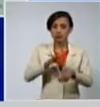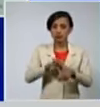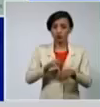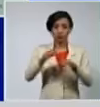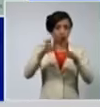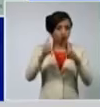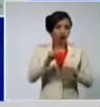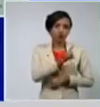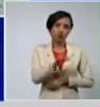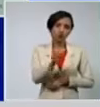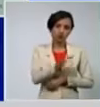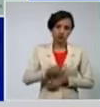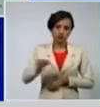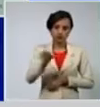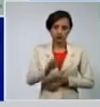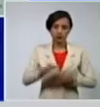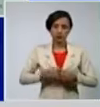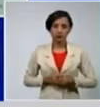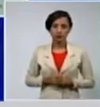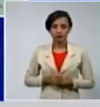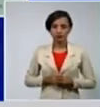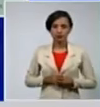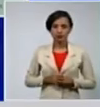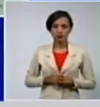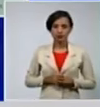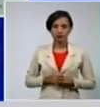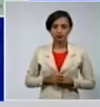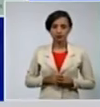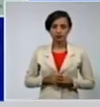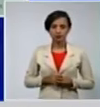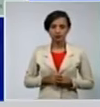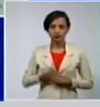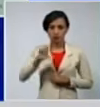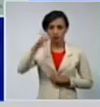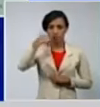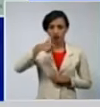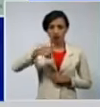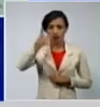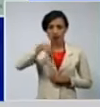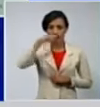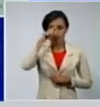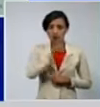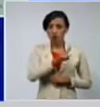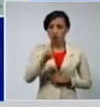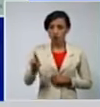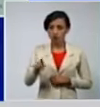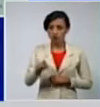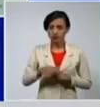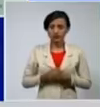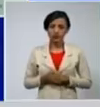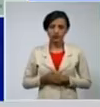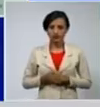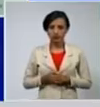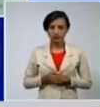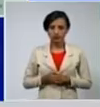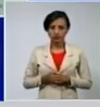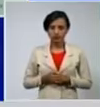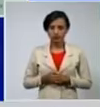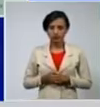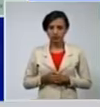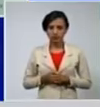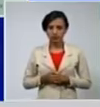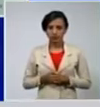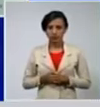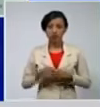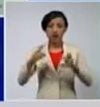San José de las Lajas con el número mayor, 11, Quibicán con 10, Miles con 1,